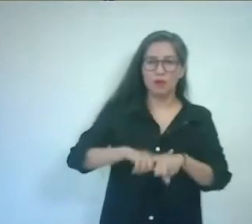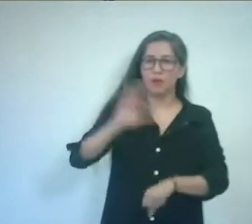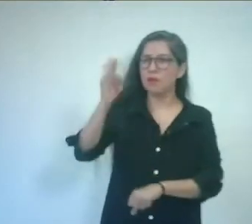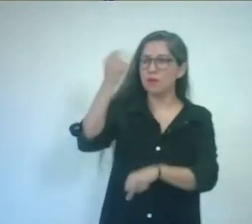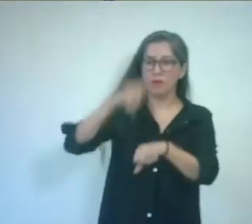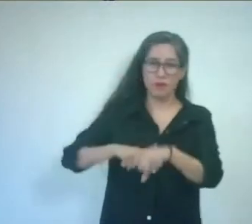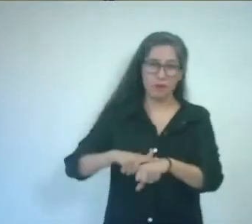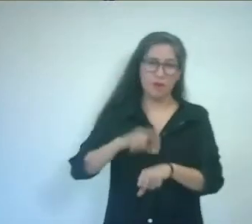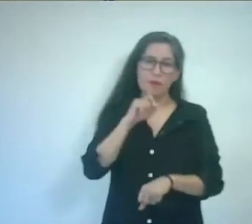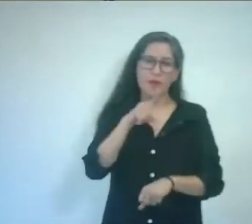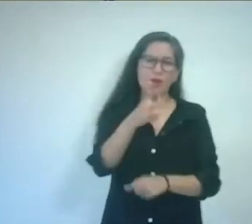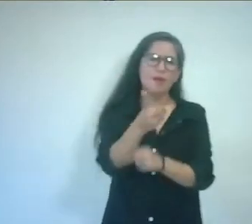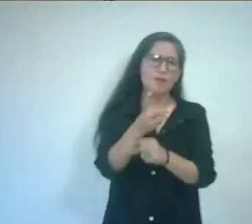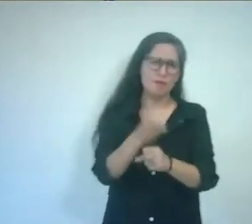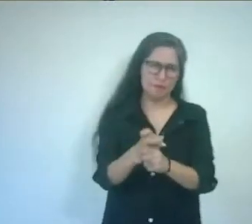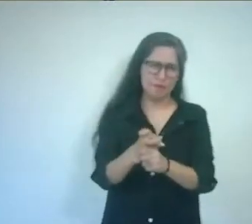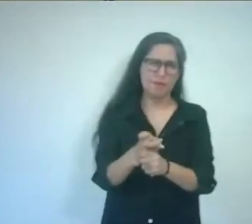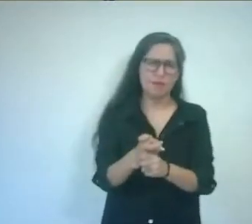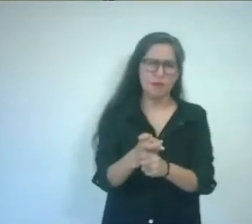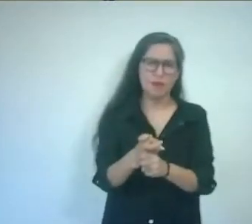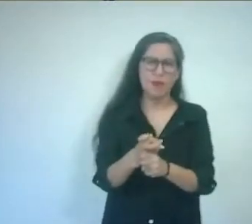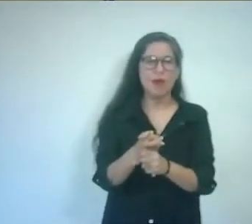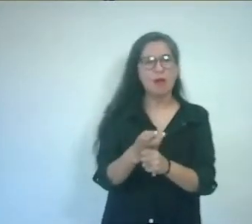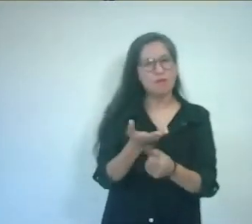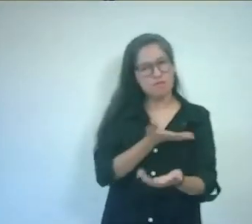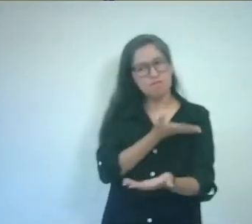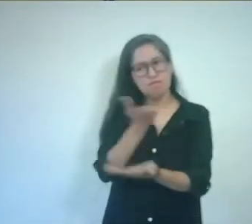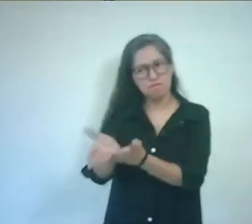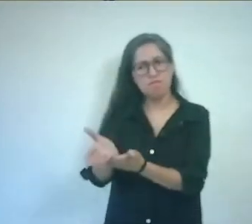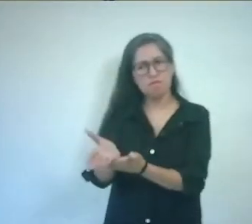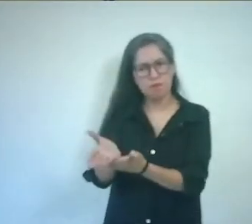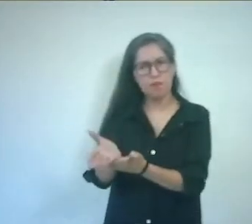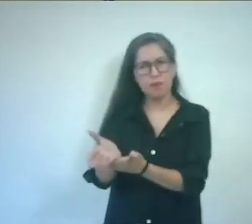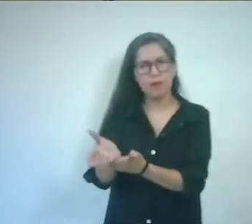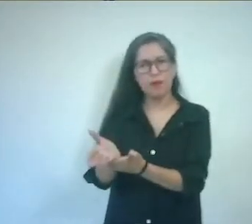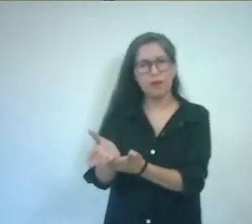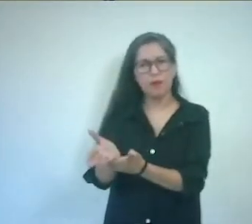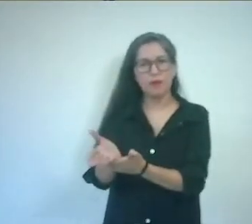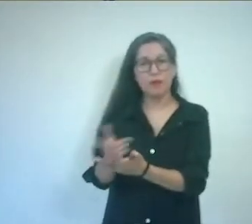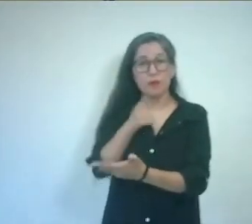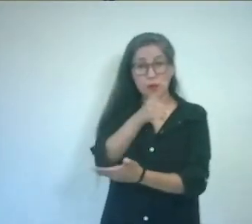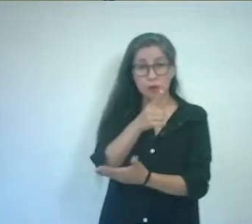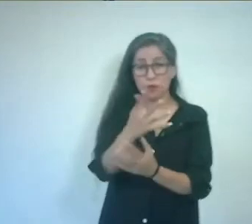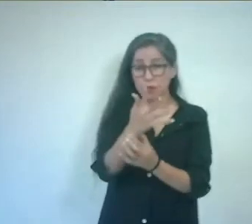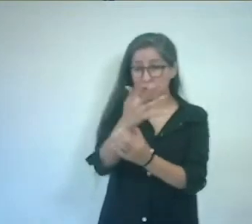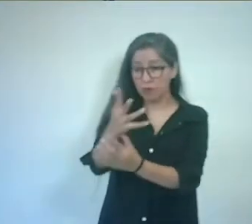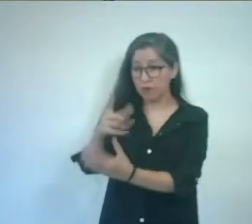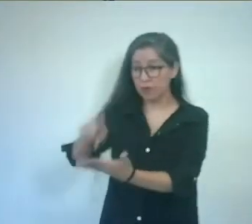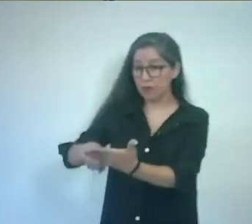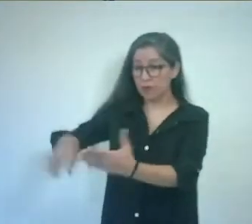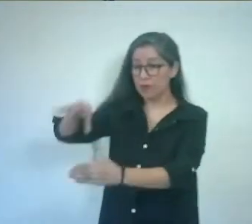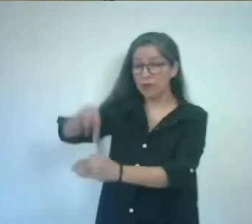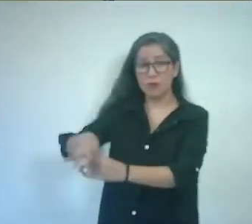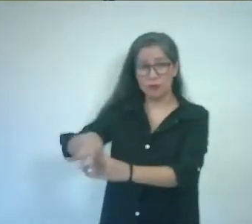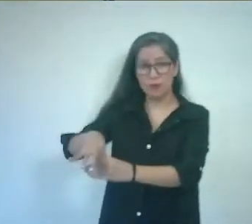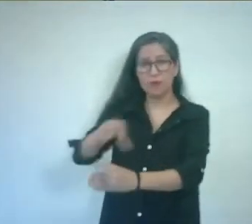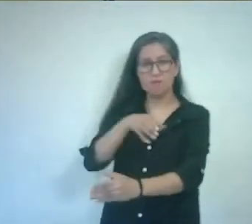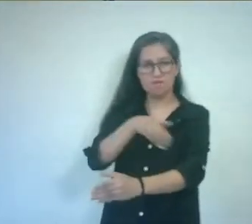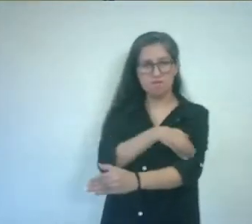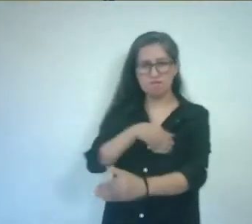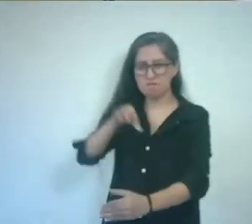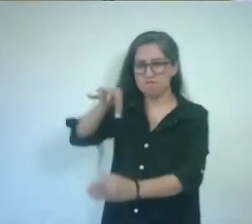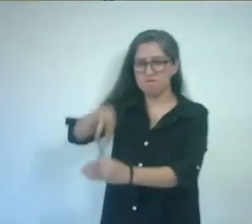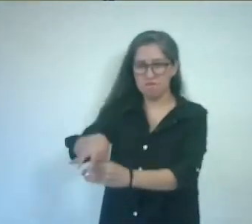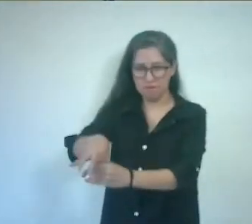Te invitamos a que salgas y dejes este poder en las casillas.